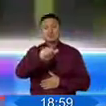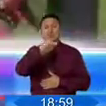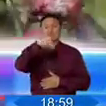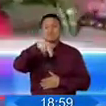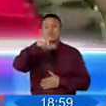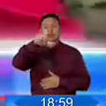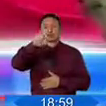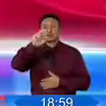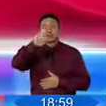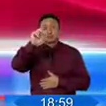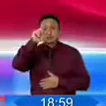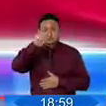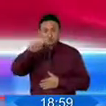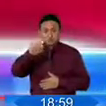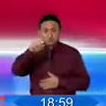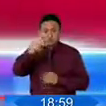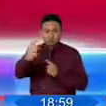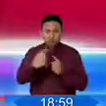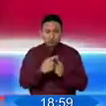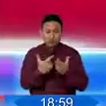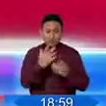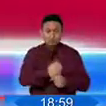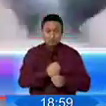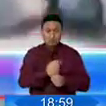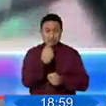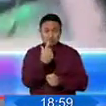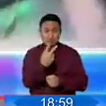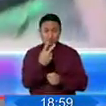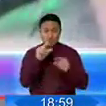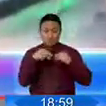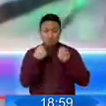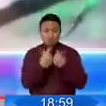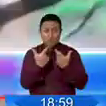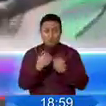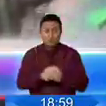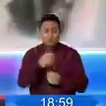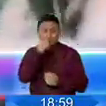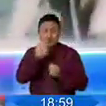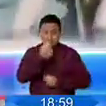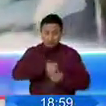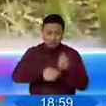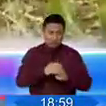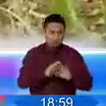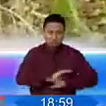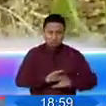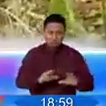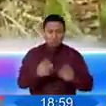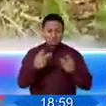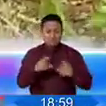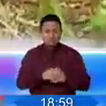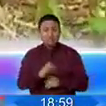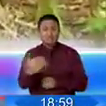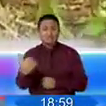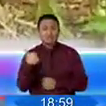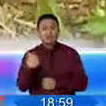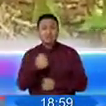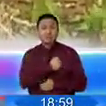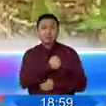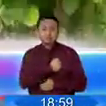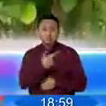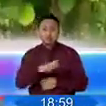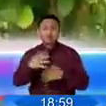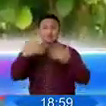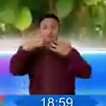no solo sería el encargado de brindar seguridad a los carteles y pasar los millonarios cargamentos, también contaría con sus propias cocinas